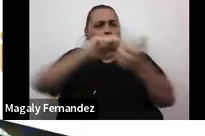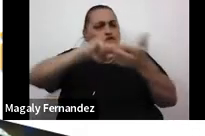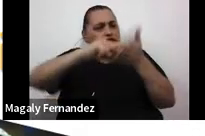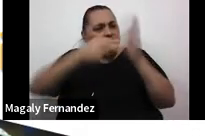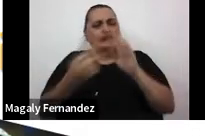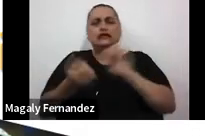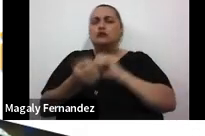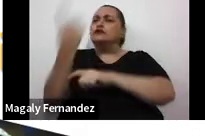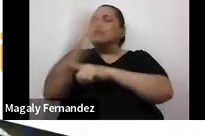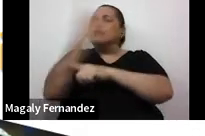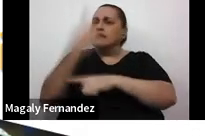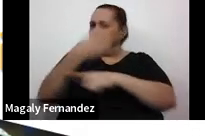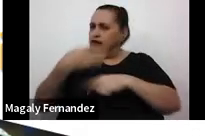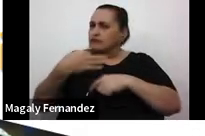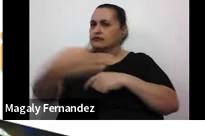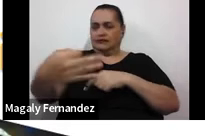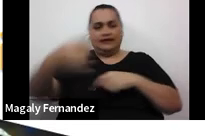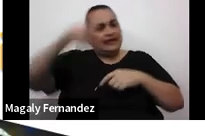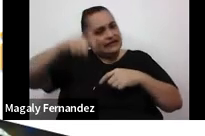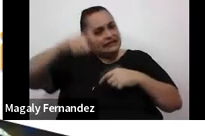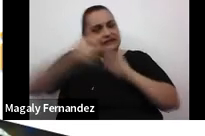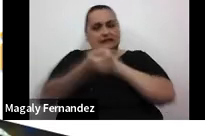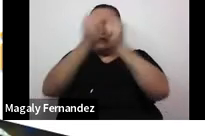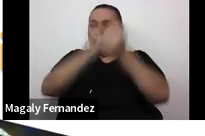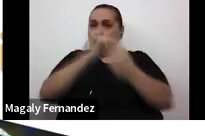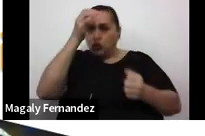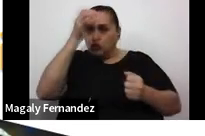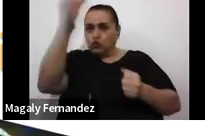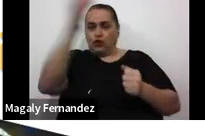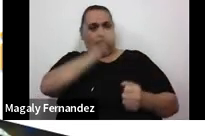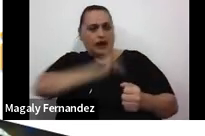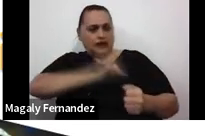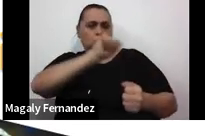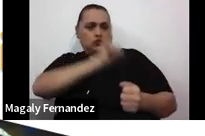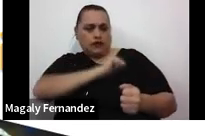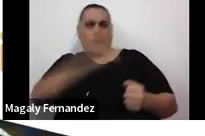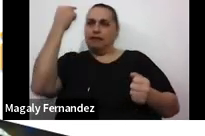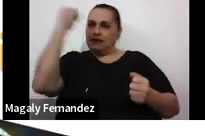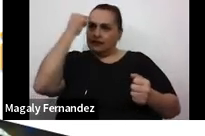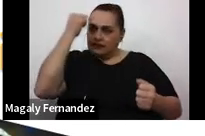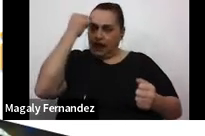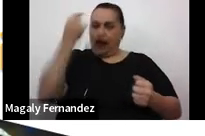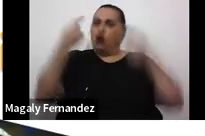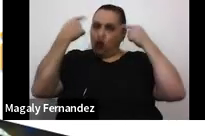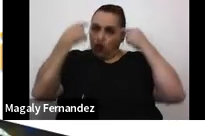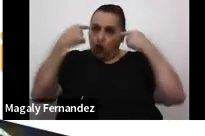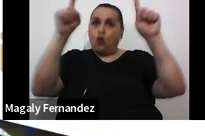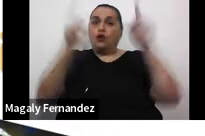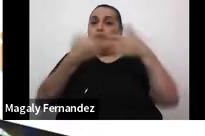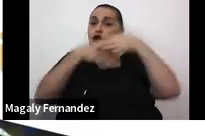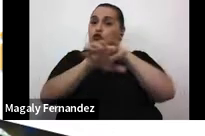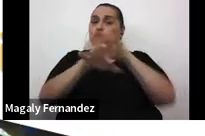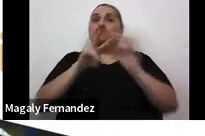y se necesitan esos cambios culturales actitudinales y de mentalidad para lograr que la inclusión sea una realidad